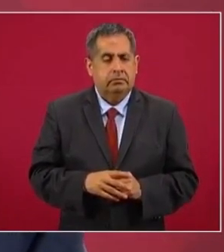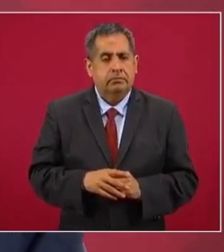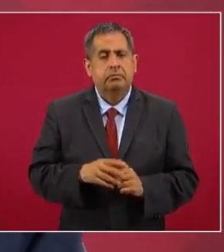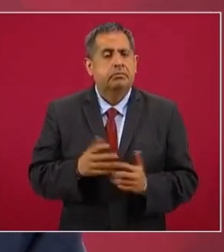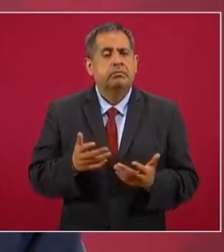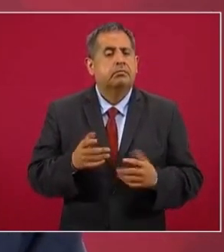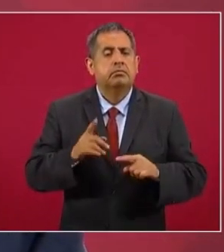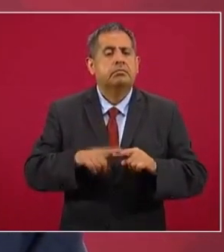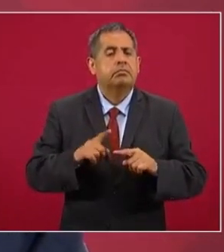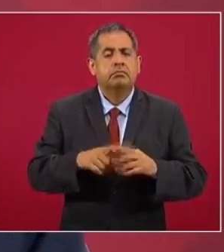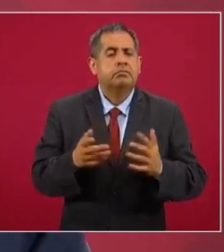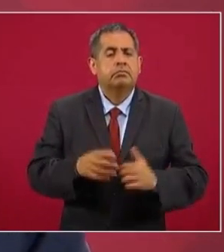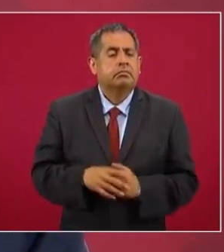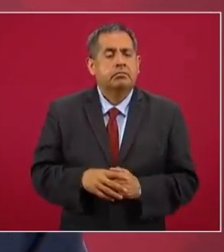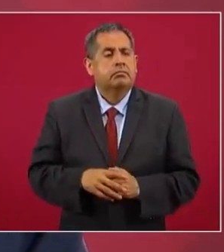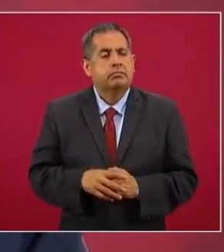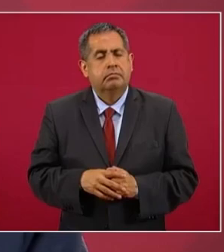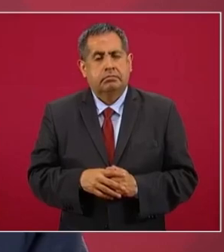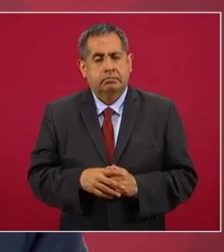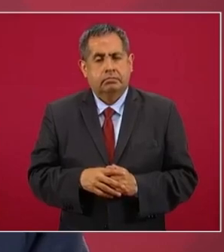¿Quién